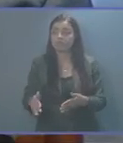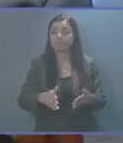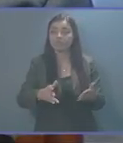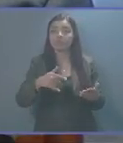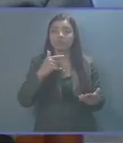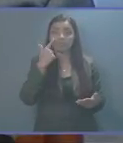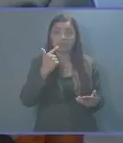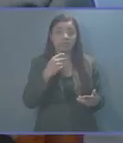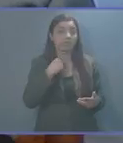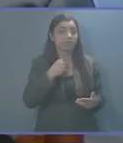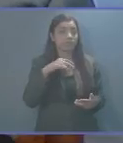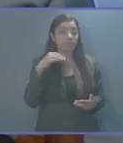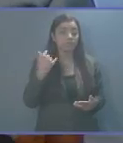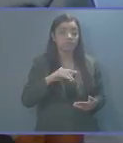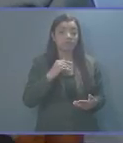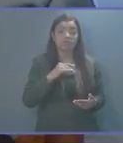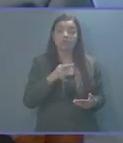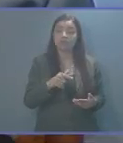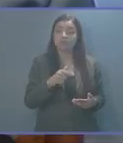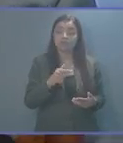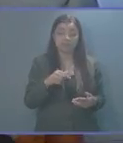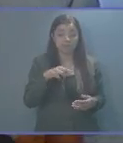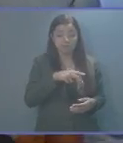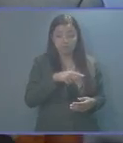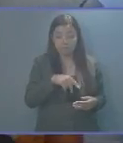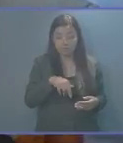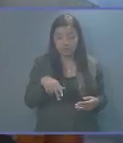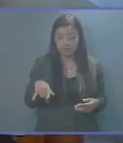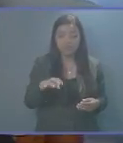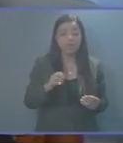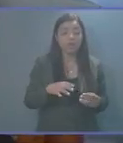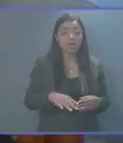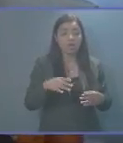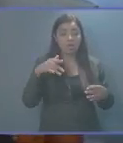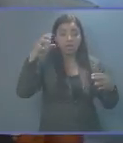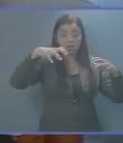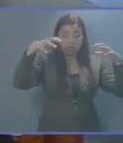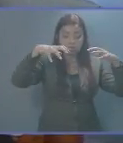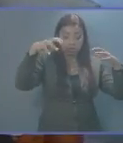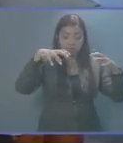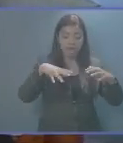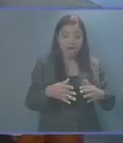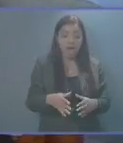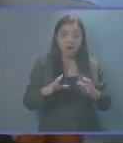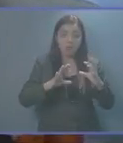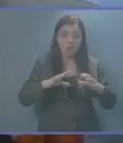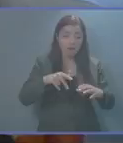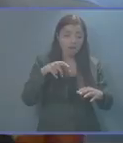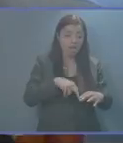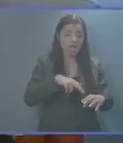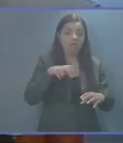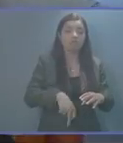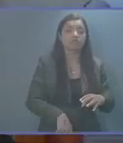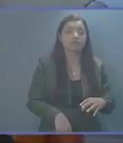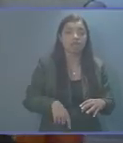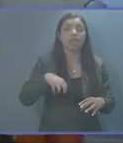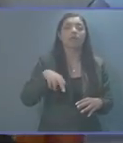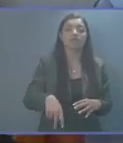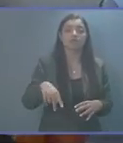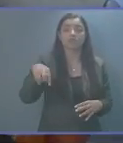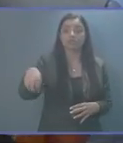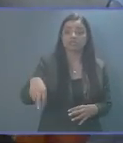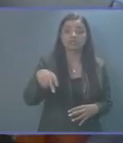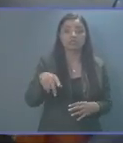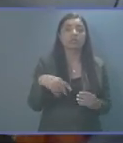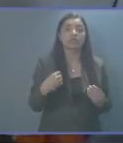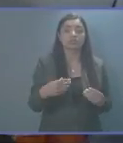y empiezan a tragar polvo cuando van caminando o brincarse a los charcos de agua que hay en la calle. Es necesario,